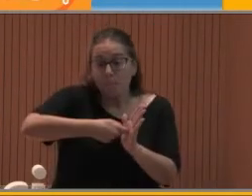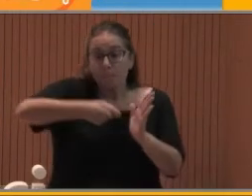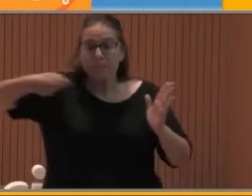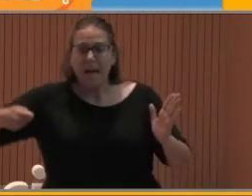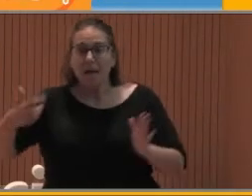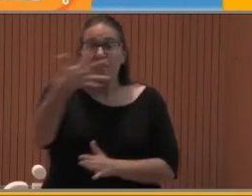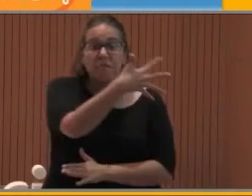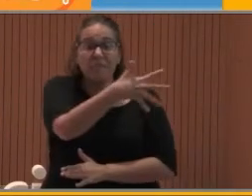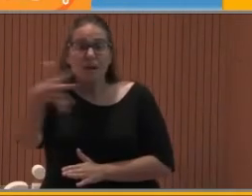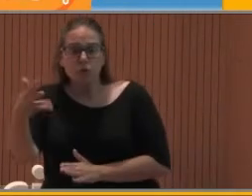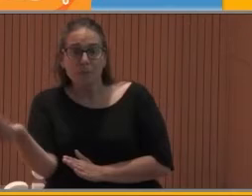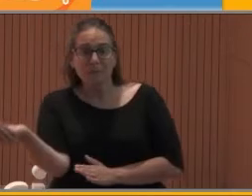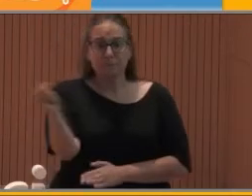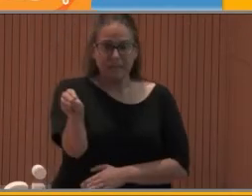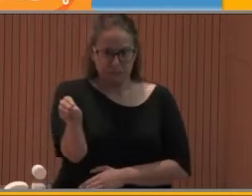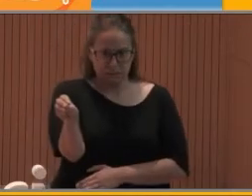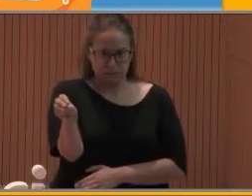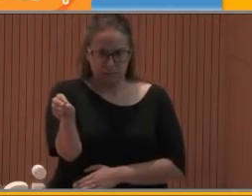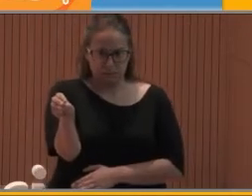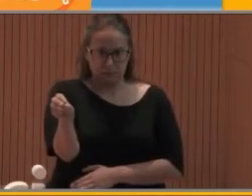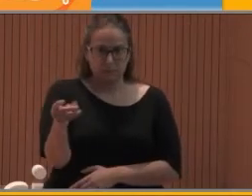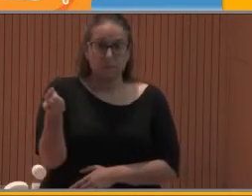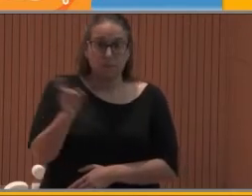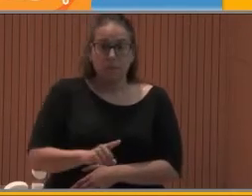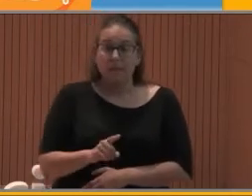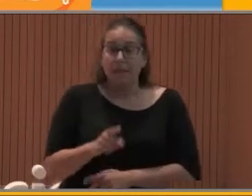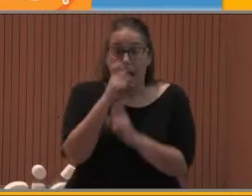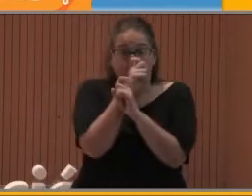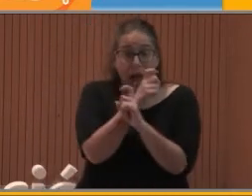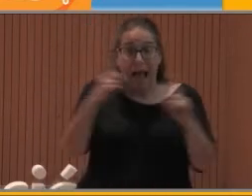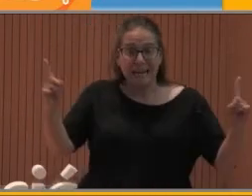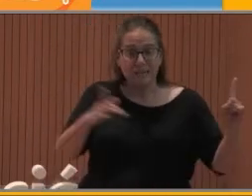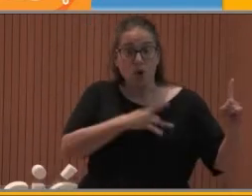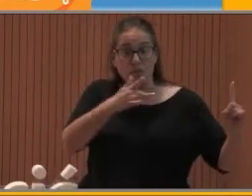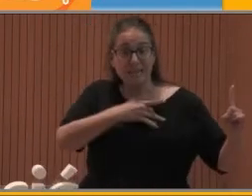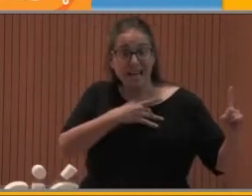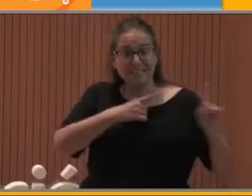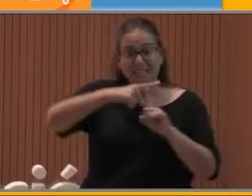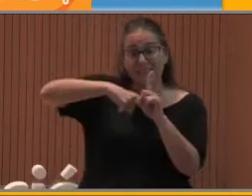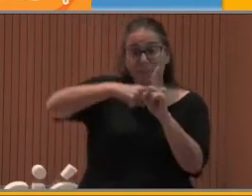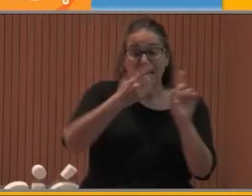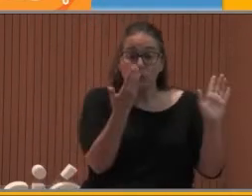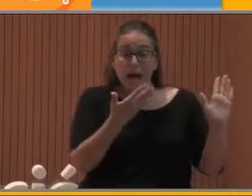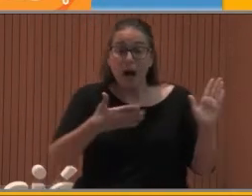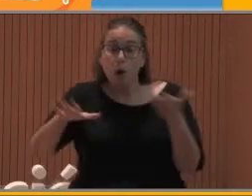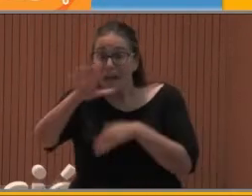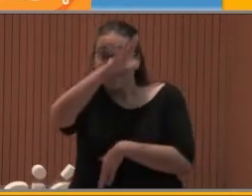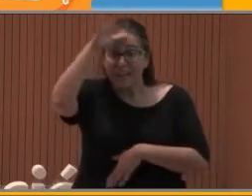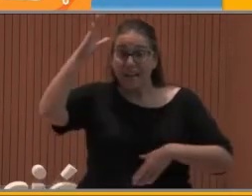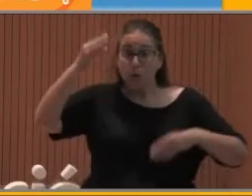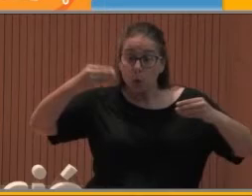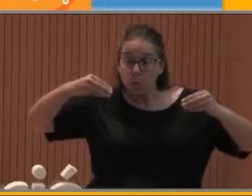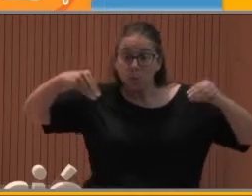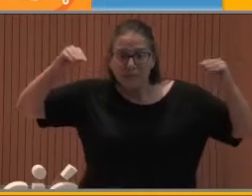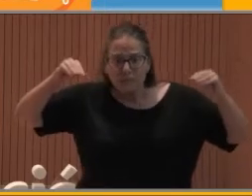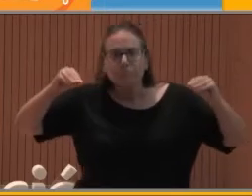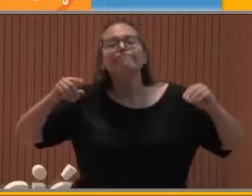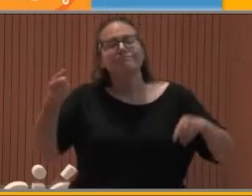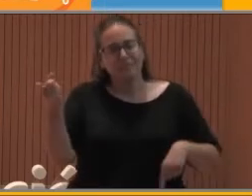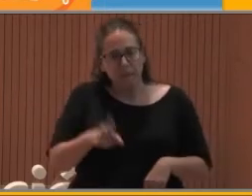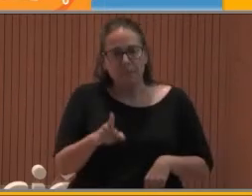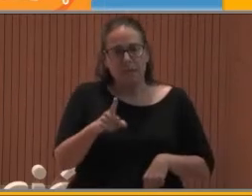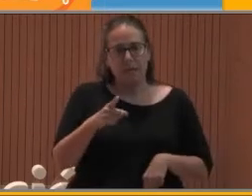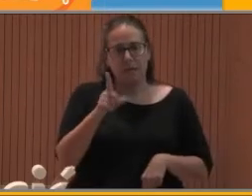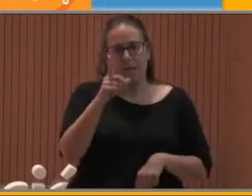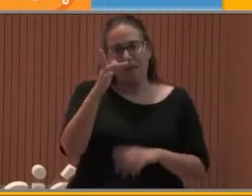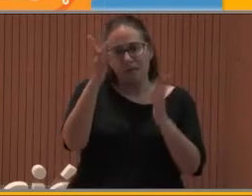duplicado el número de días al año que se superan umbrales de temperatura de ola de calor, según AEMET. Las noches tropicales, las noches tórridas,